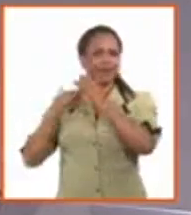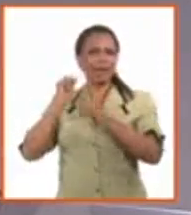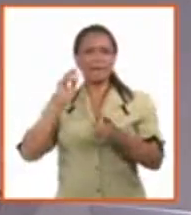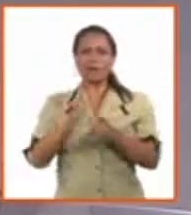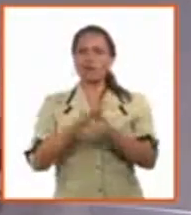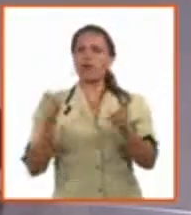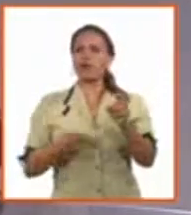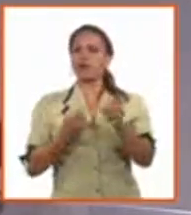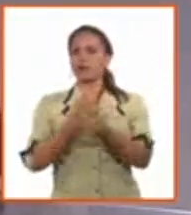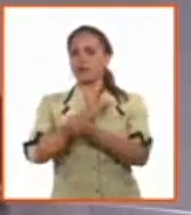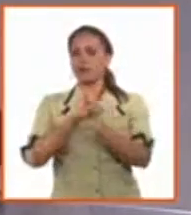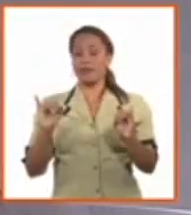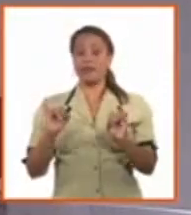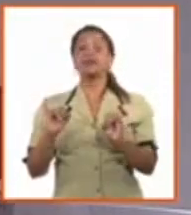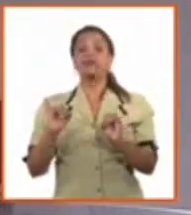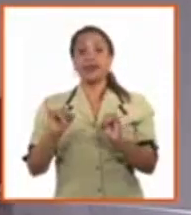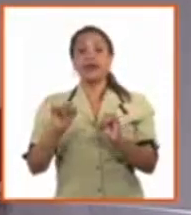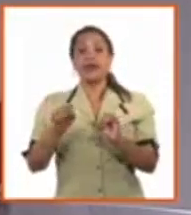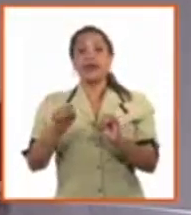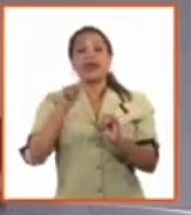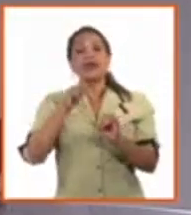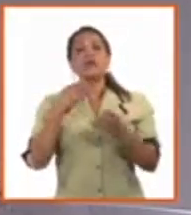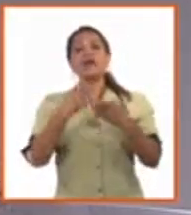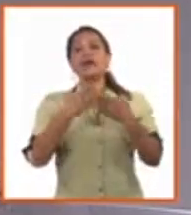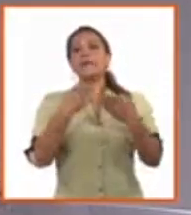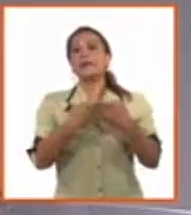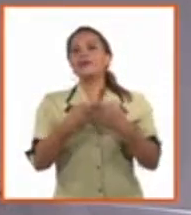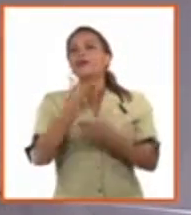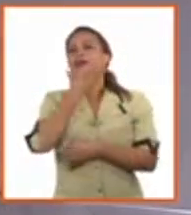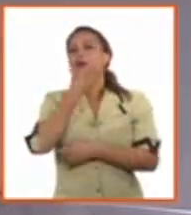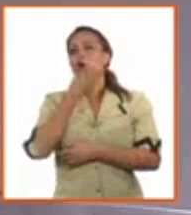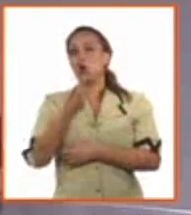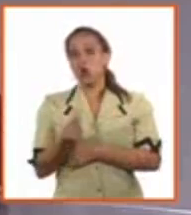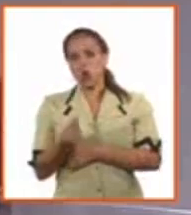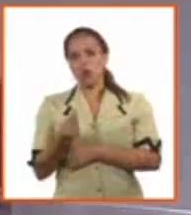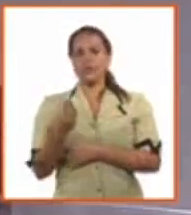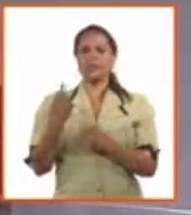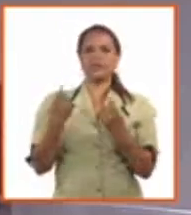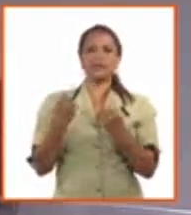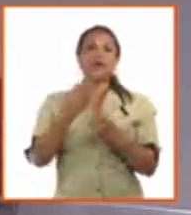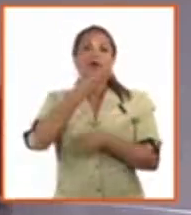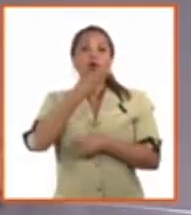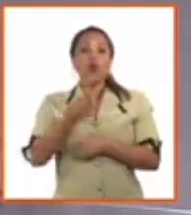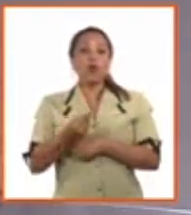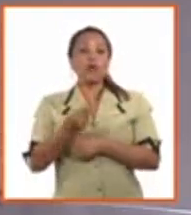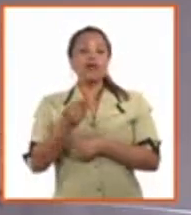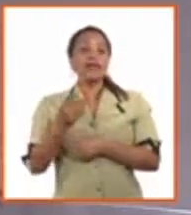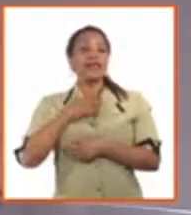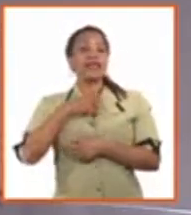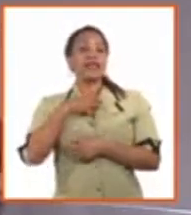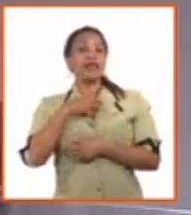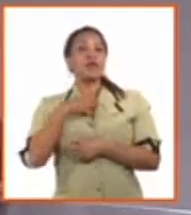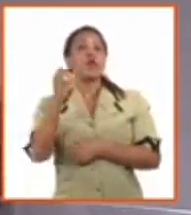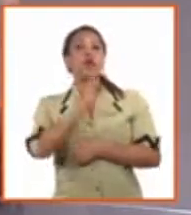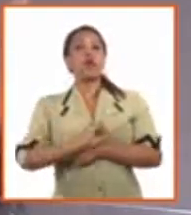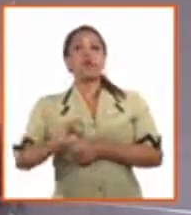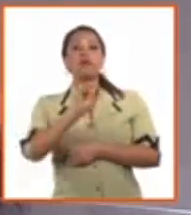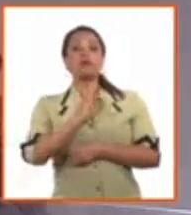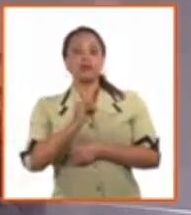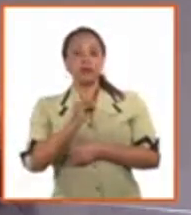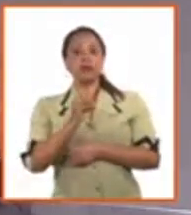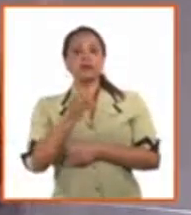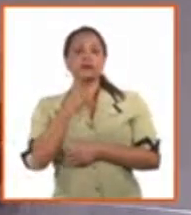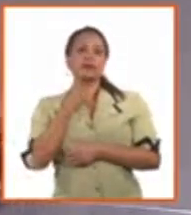que iniciaron nuestras luchas por la independencia es una industria que no solo o sea tenemos aquí no sólo al deber sino la oportunidad